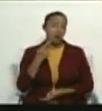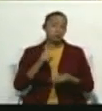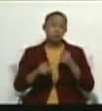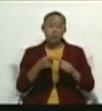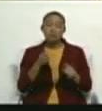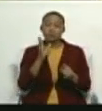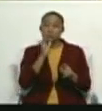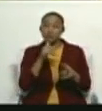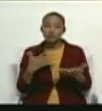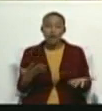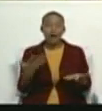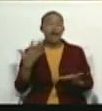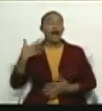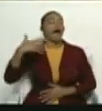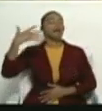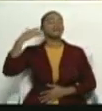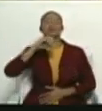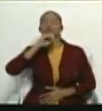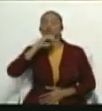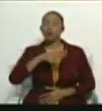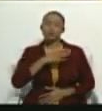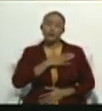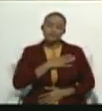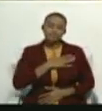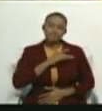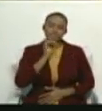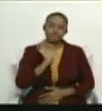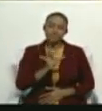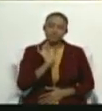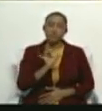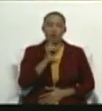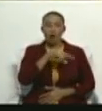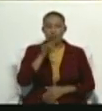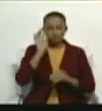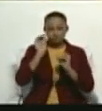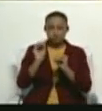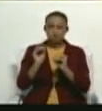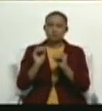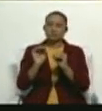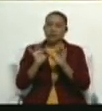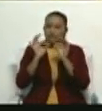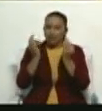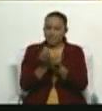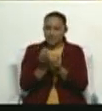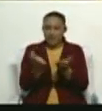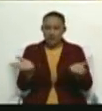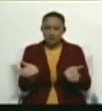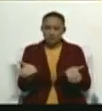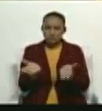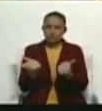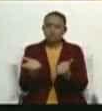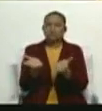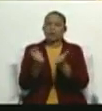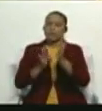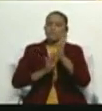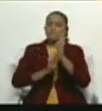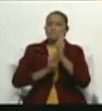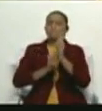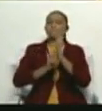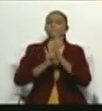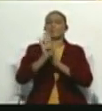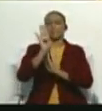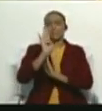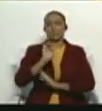con los dolores de la época, y fue capaz de formar esta familia. Y una de las cosas más grandes